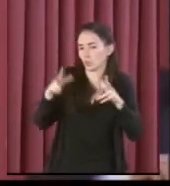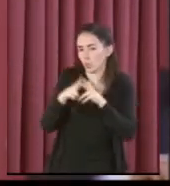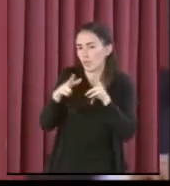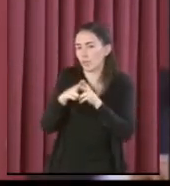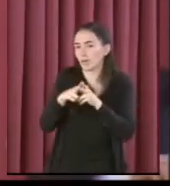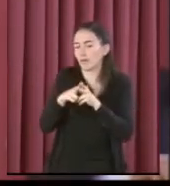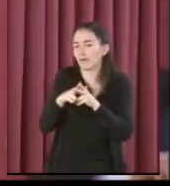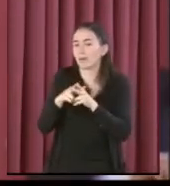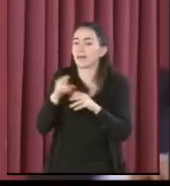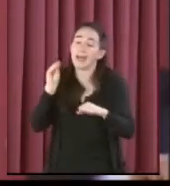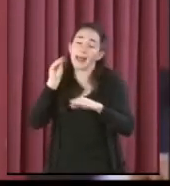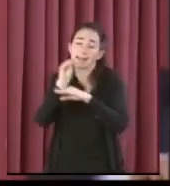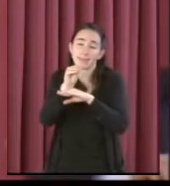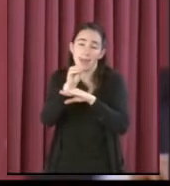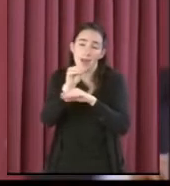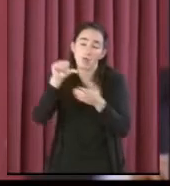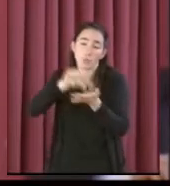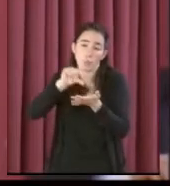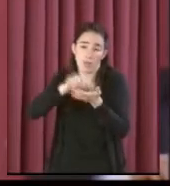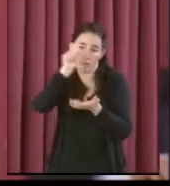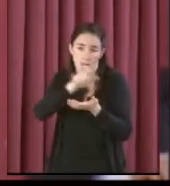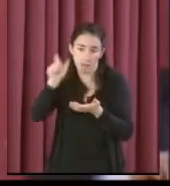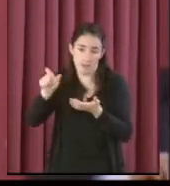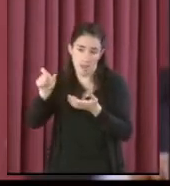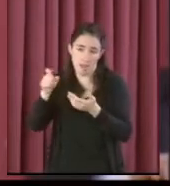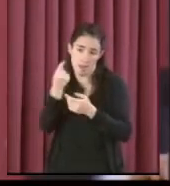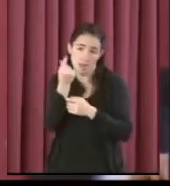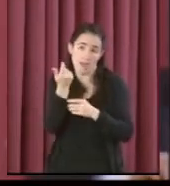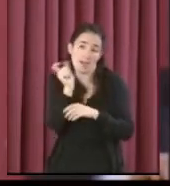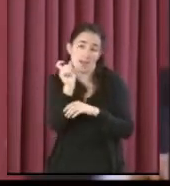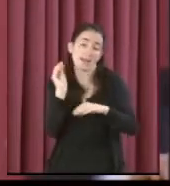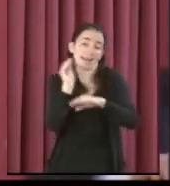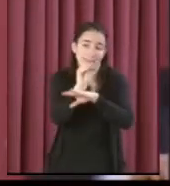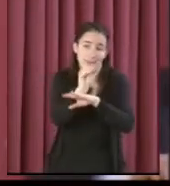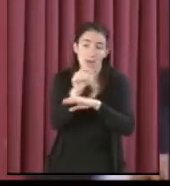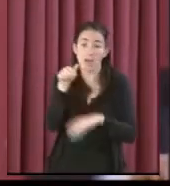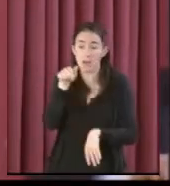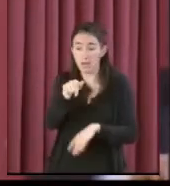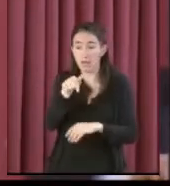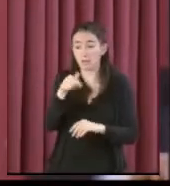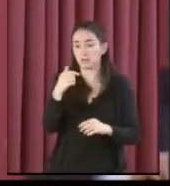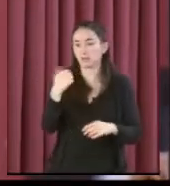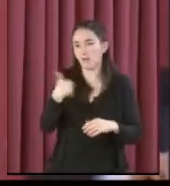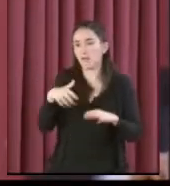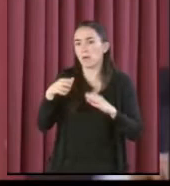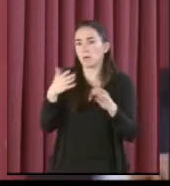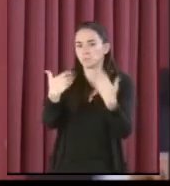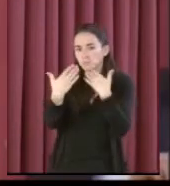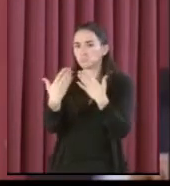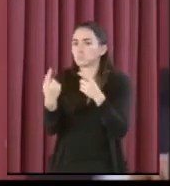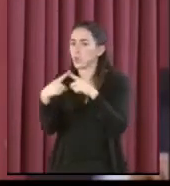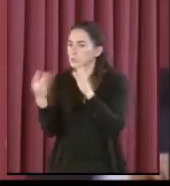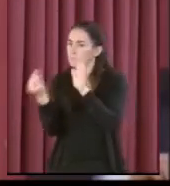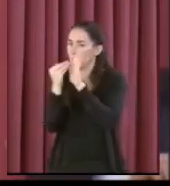la renta de ciudadanía que ha promovido el Gobierno regional. Y en esa articulación definitiva han sido recogidas numerosas